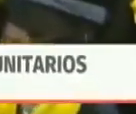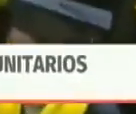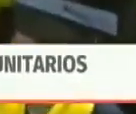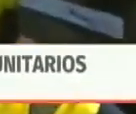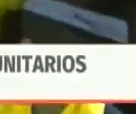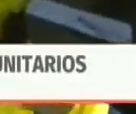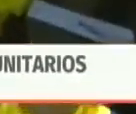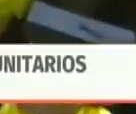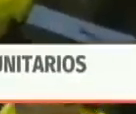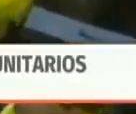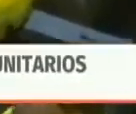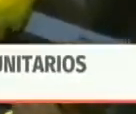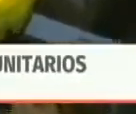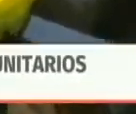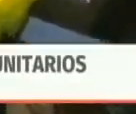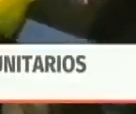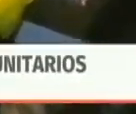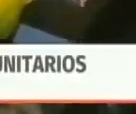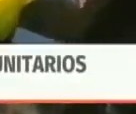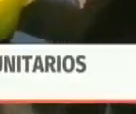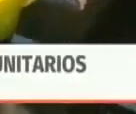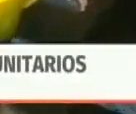de la República del Ecuador.